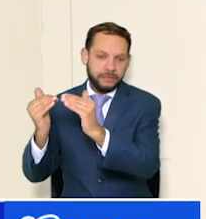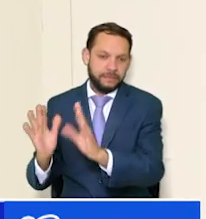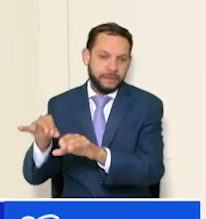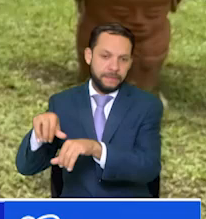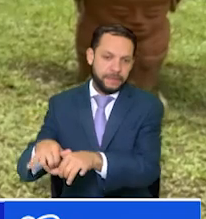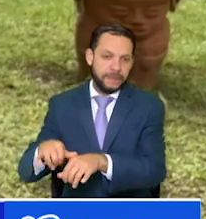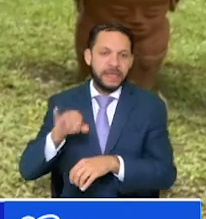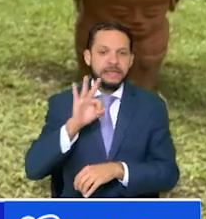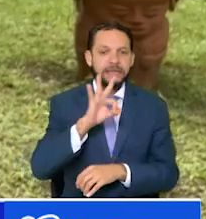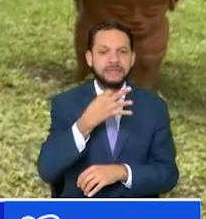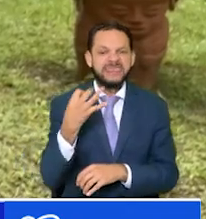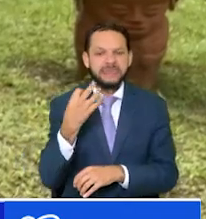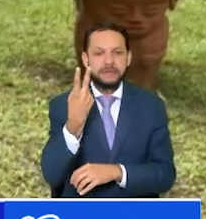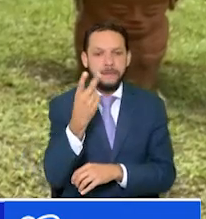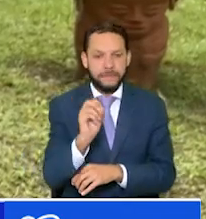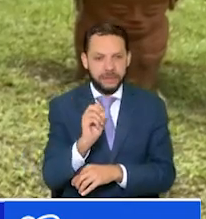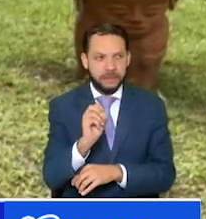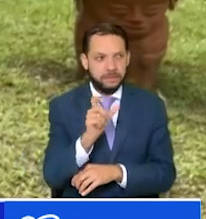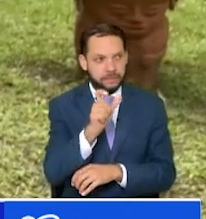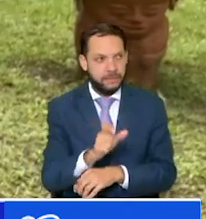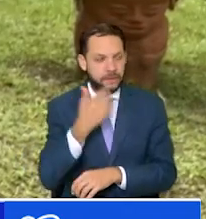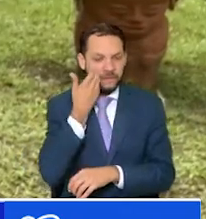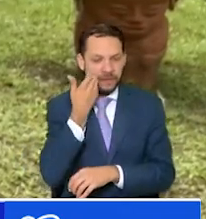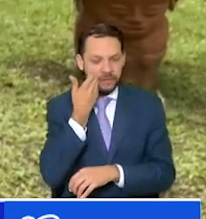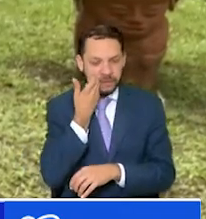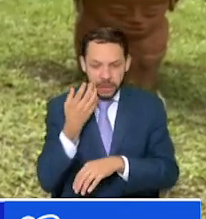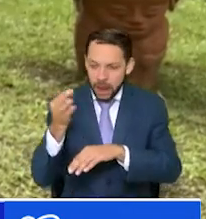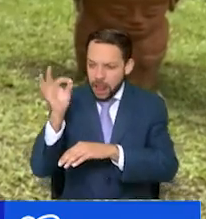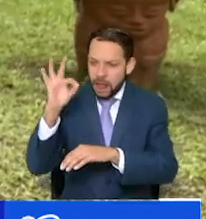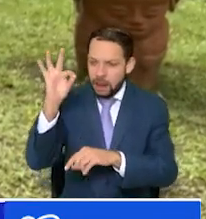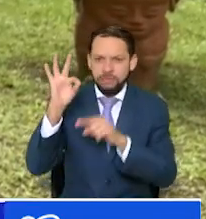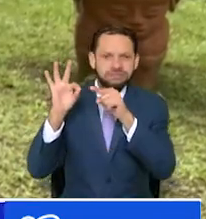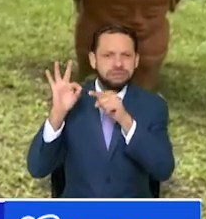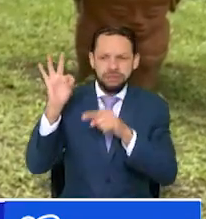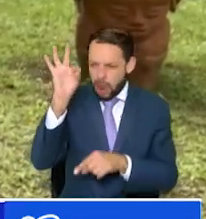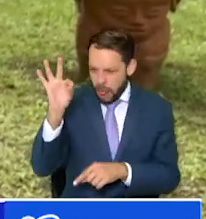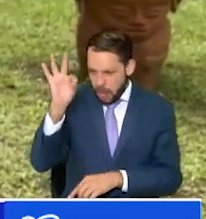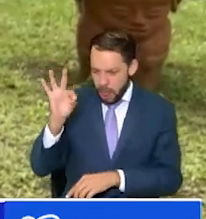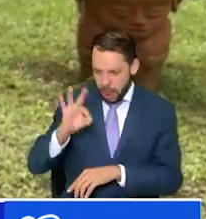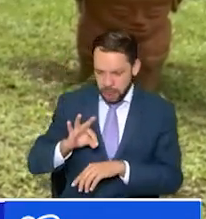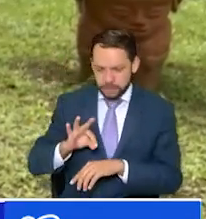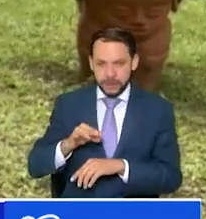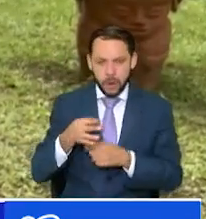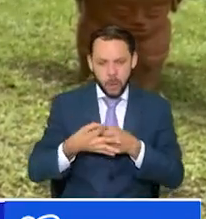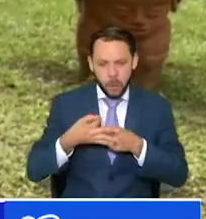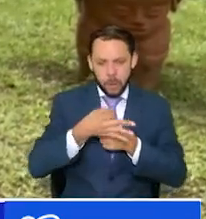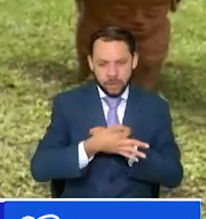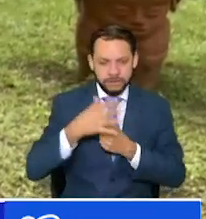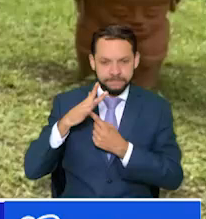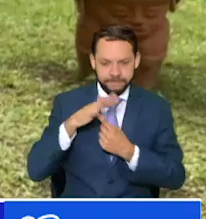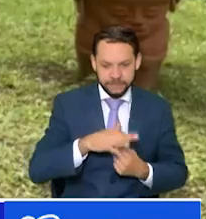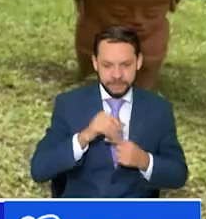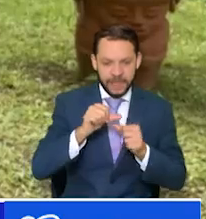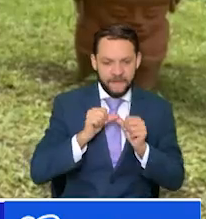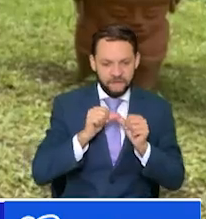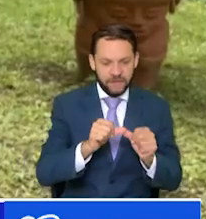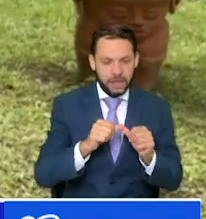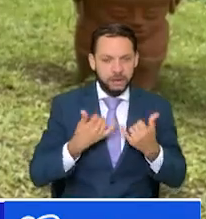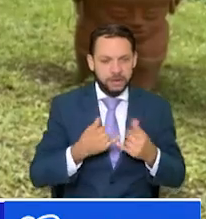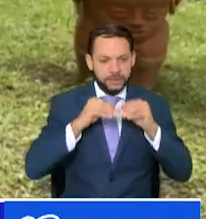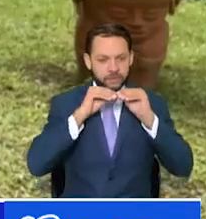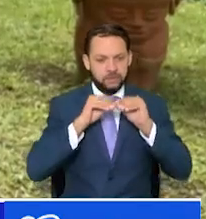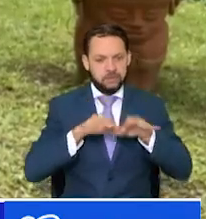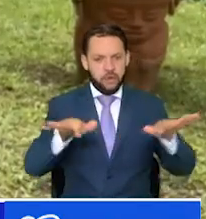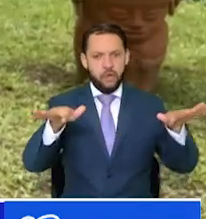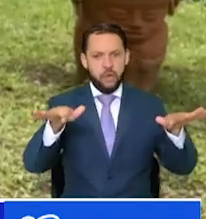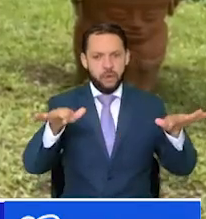confirmados este mosquito a el eptis ha llegado a este municipio ha llegado para quedarse y por eso debemos